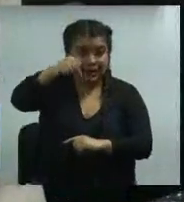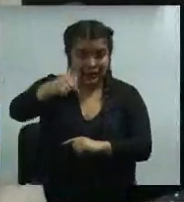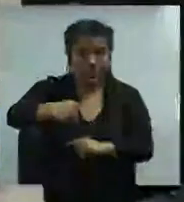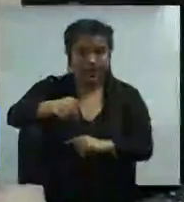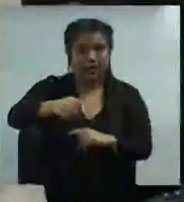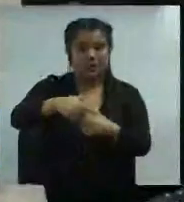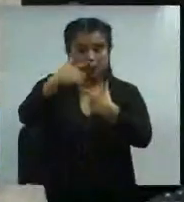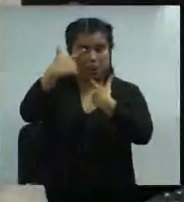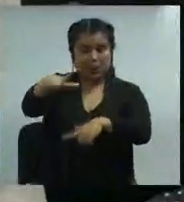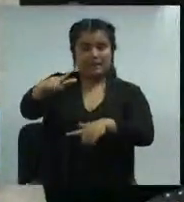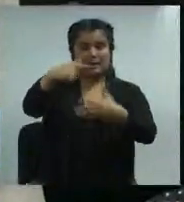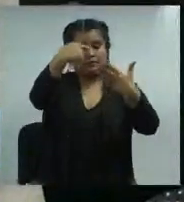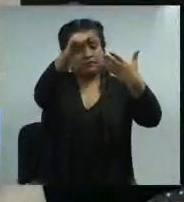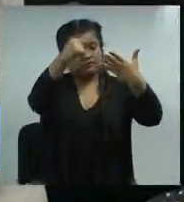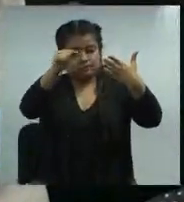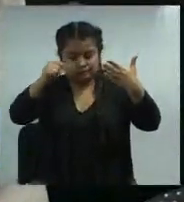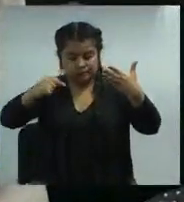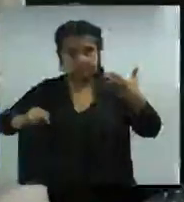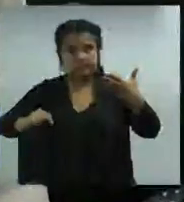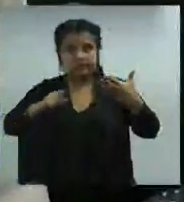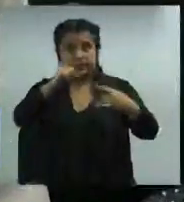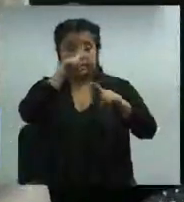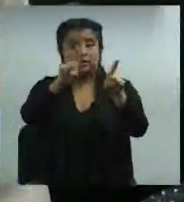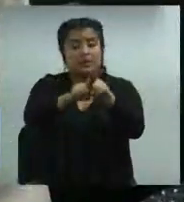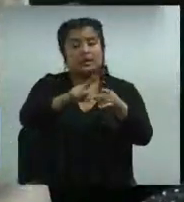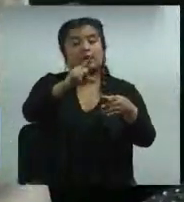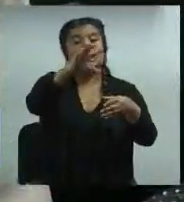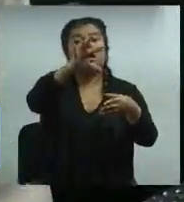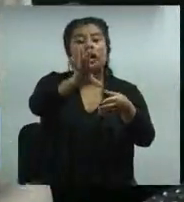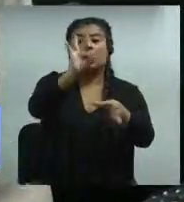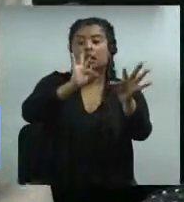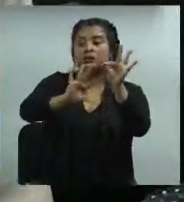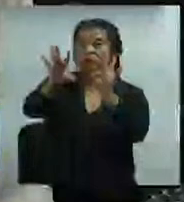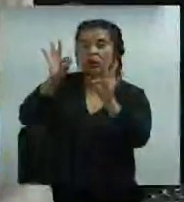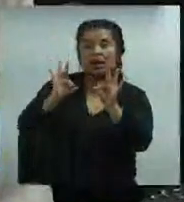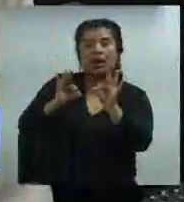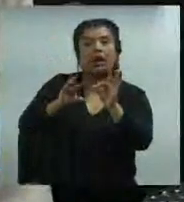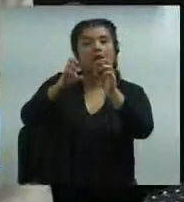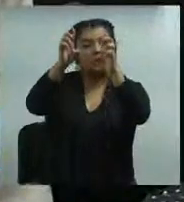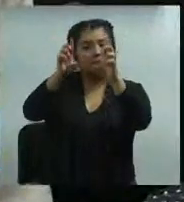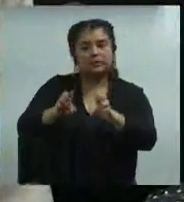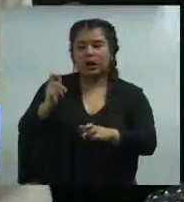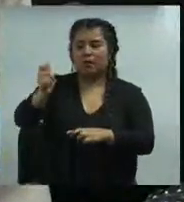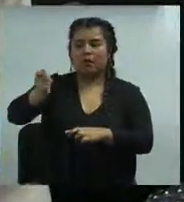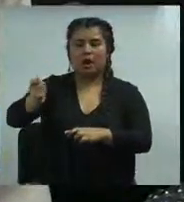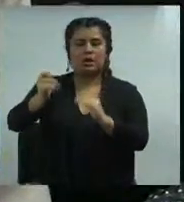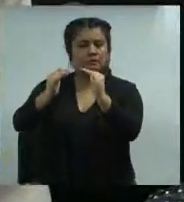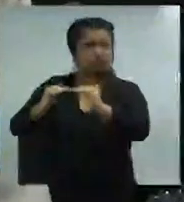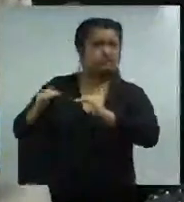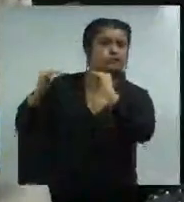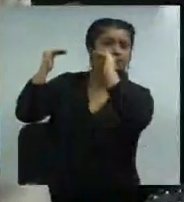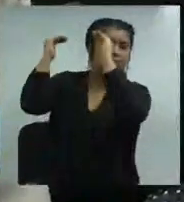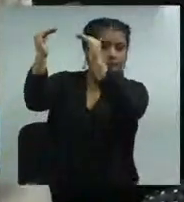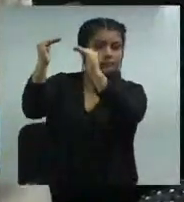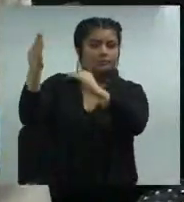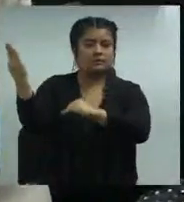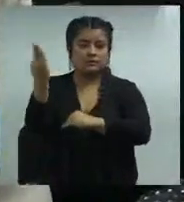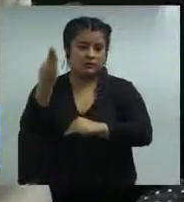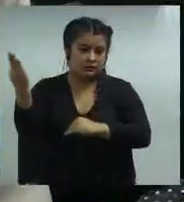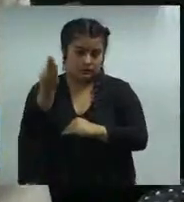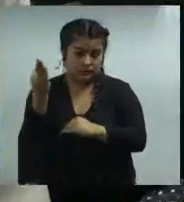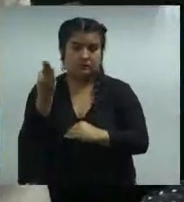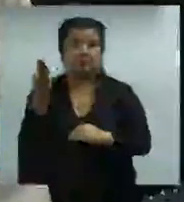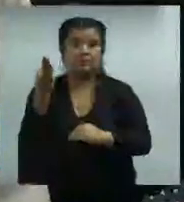fijemos los límites y seleccionemos a los mejores juristas que nos manden esas